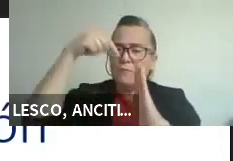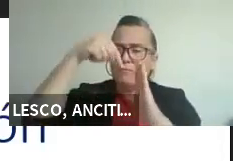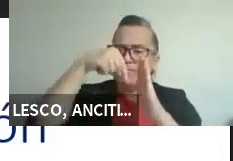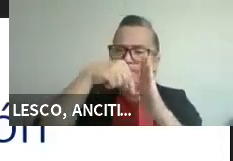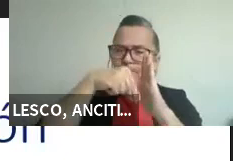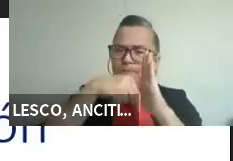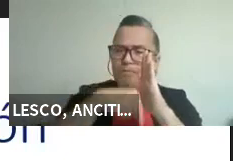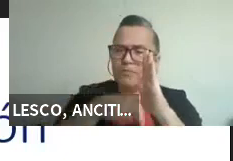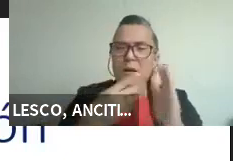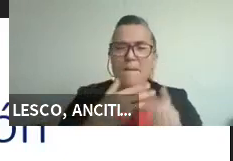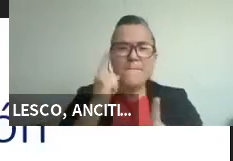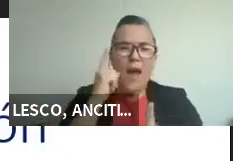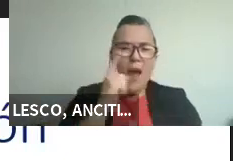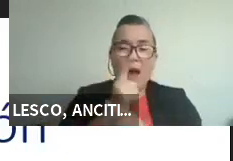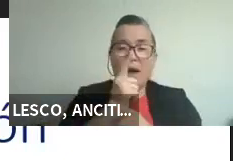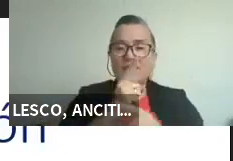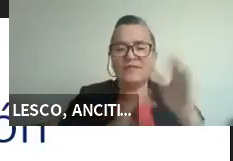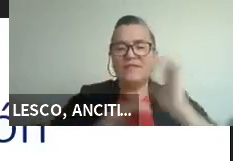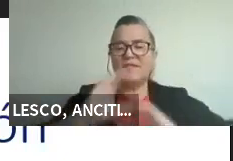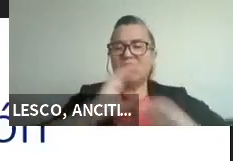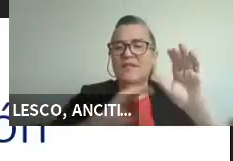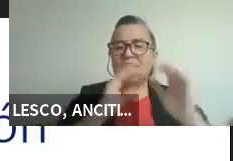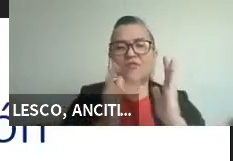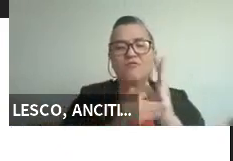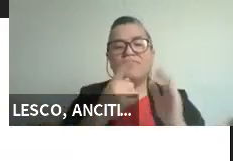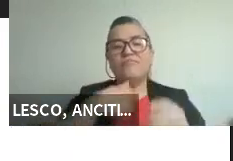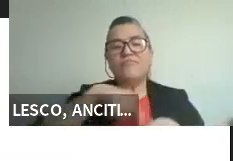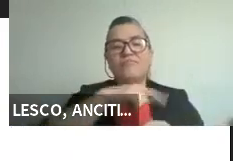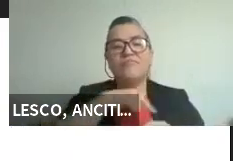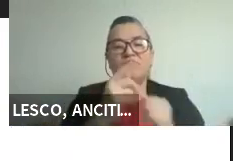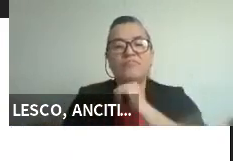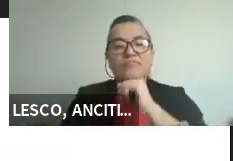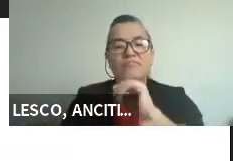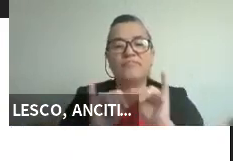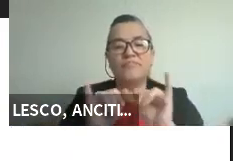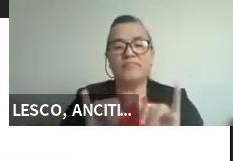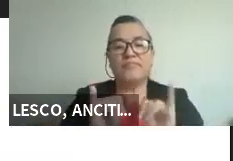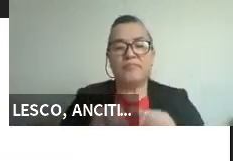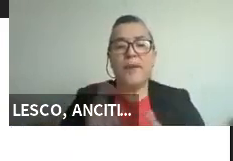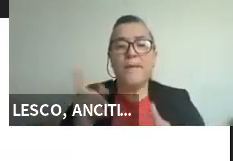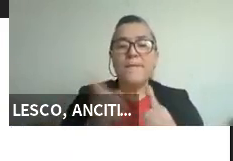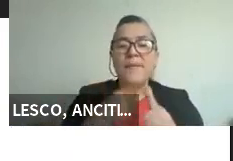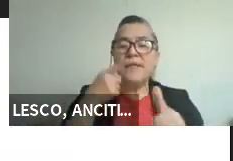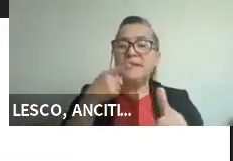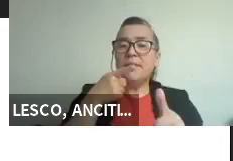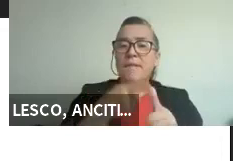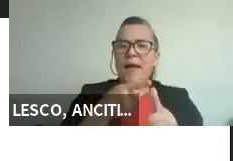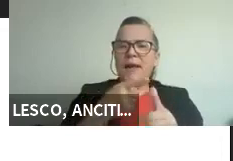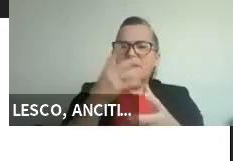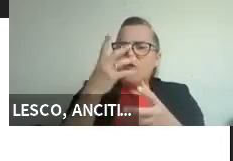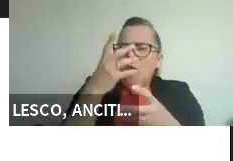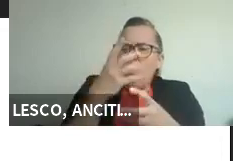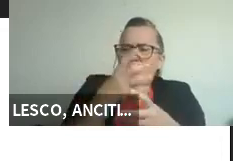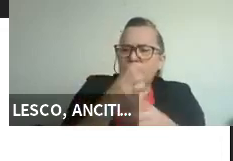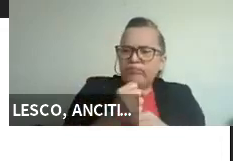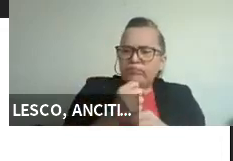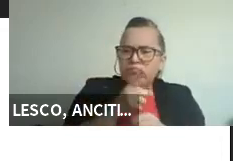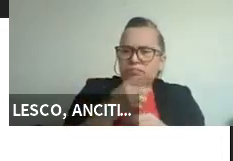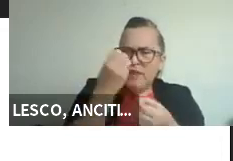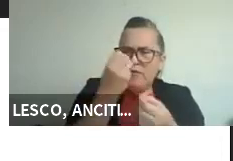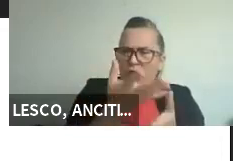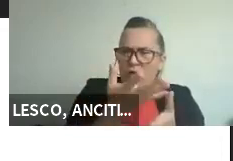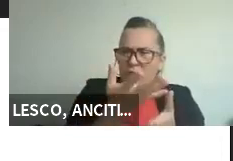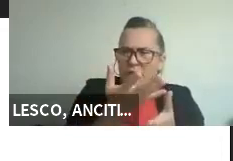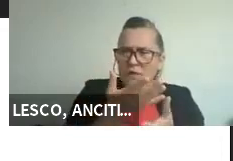certero de la ciencia y la tecnología en nuestro país las principales conclusiones de ese informe no son muy